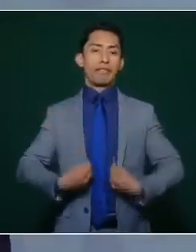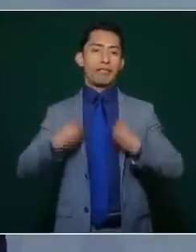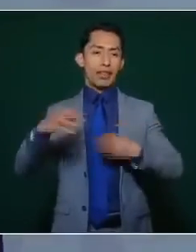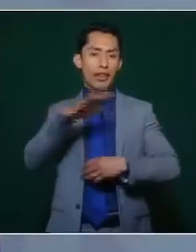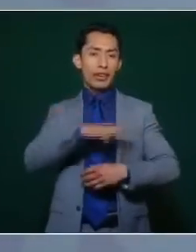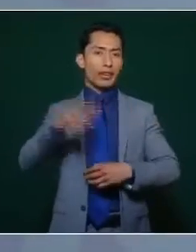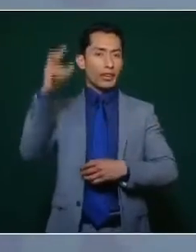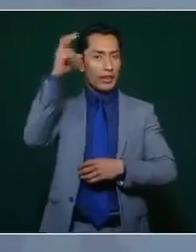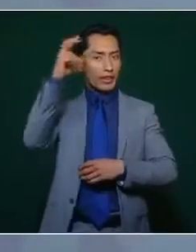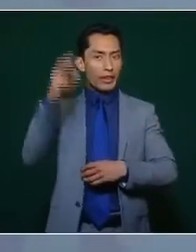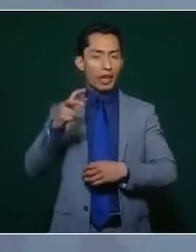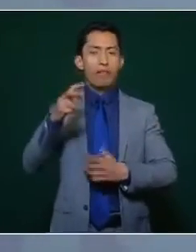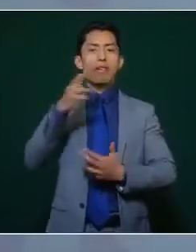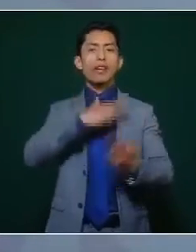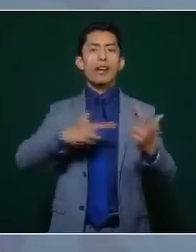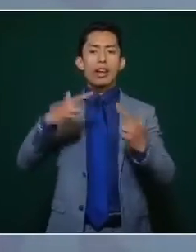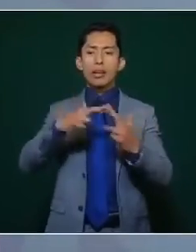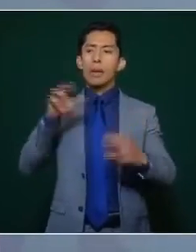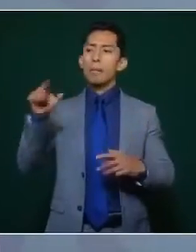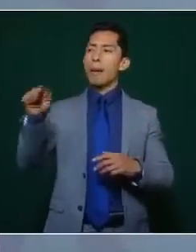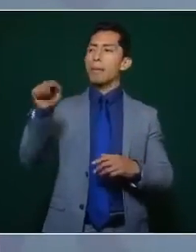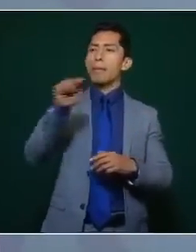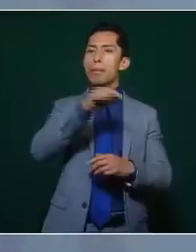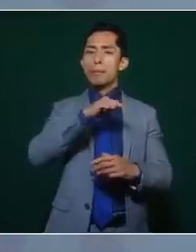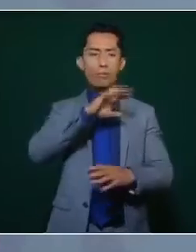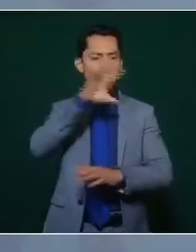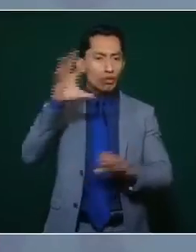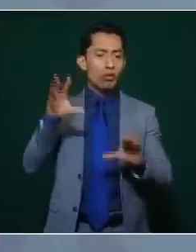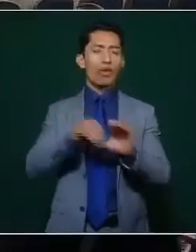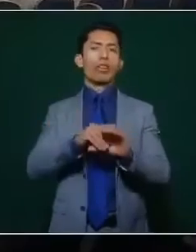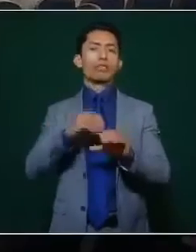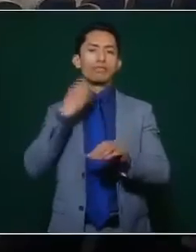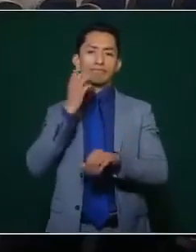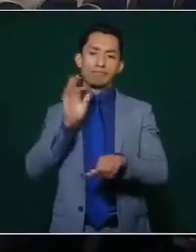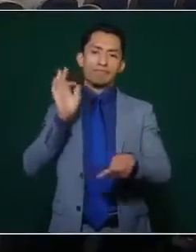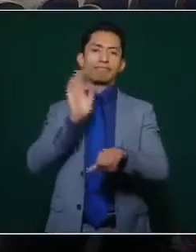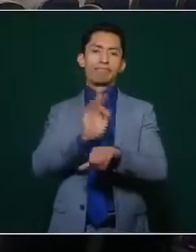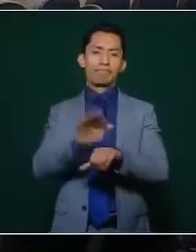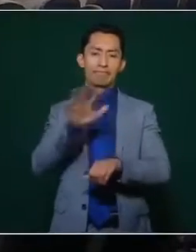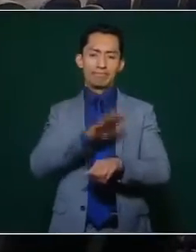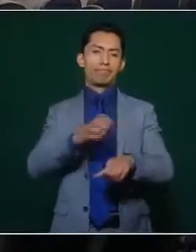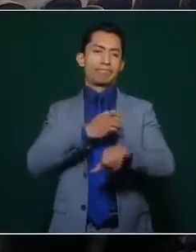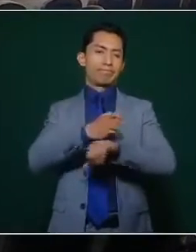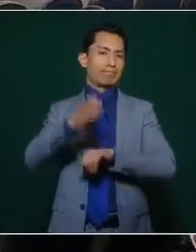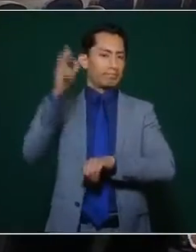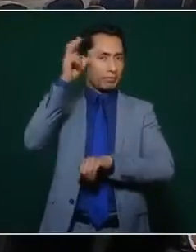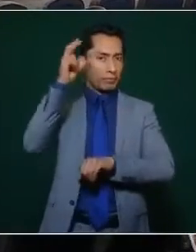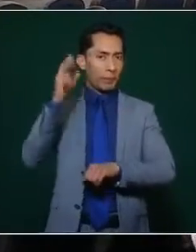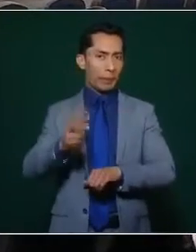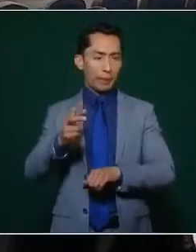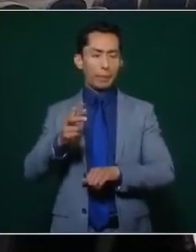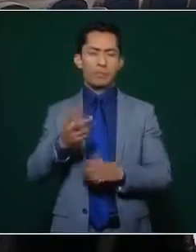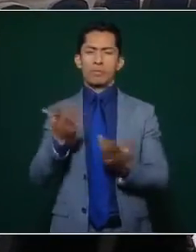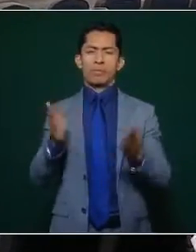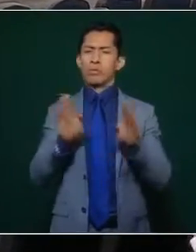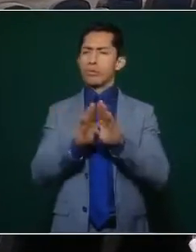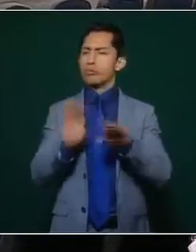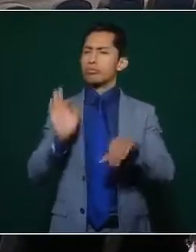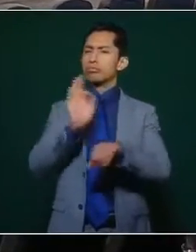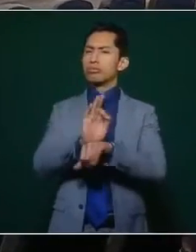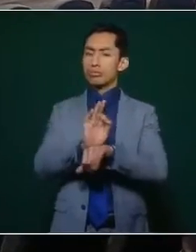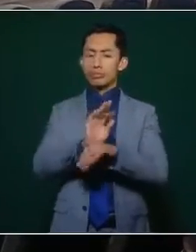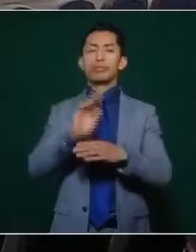de todas las regiones del estado de Hidalgo, con programas